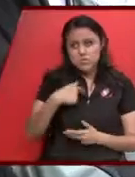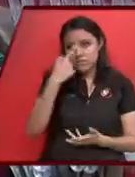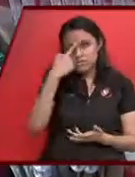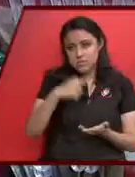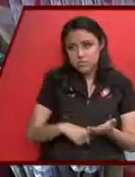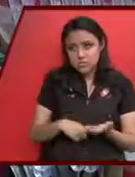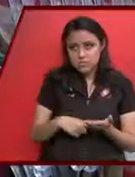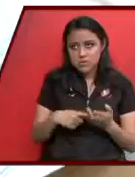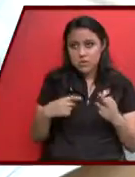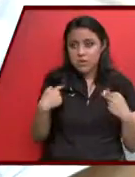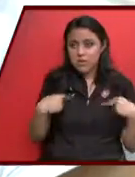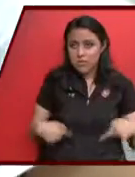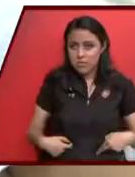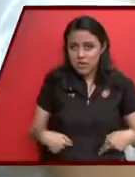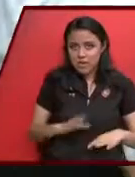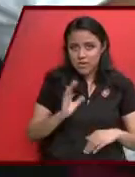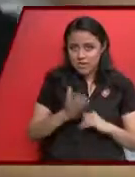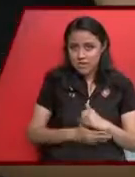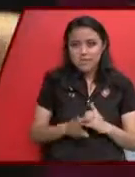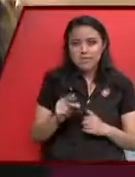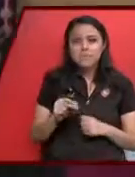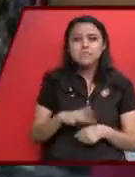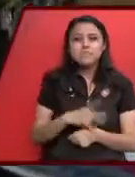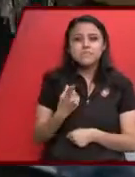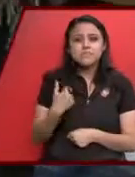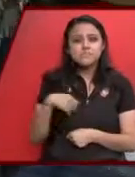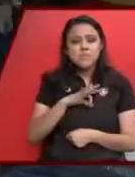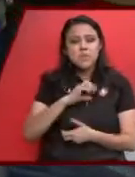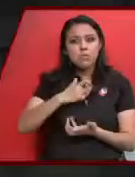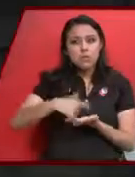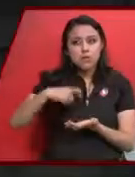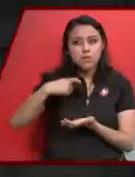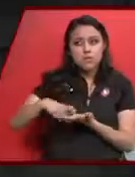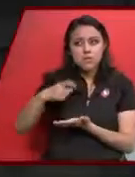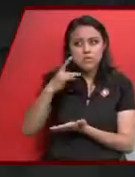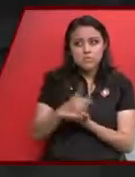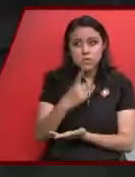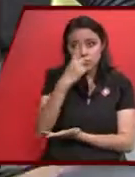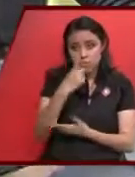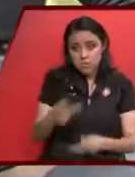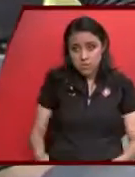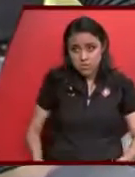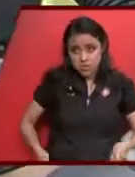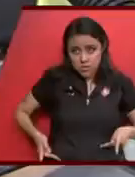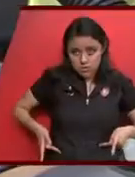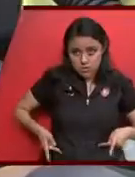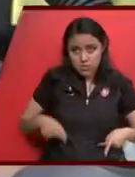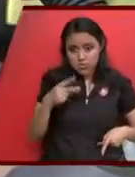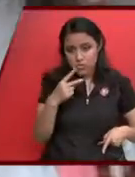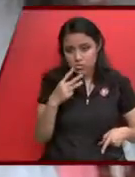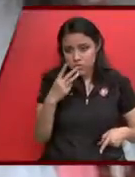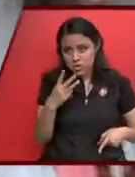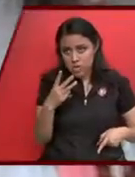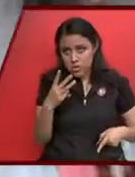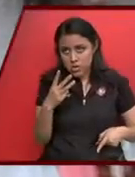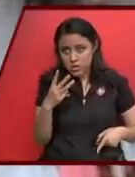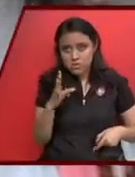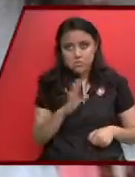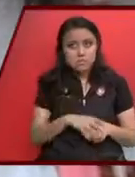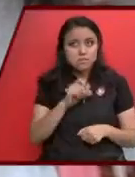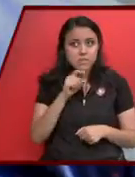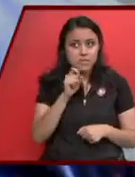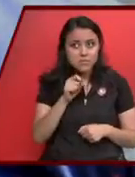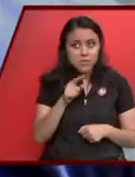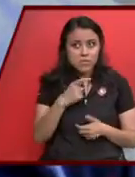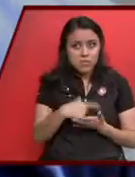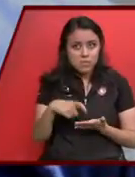suficiente lo que nos compramos. Somos capaces de comprar no solo un pantalón, sino dos o tres, de igual